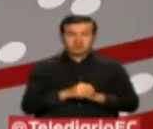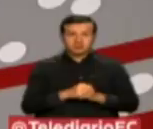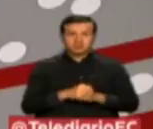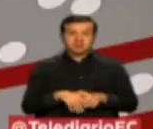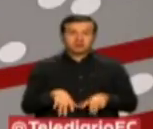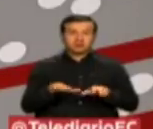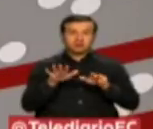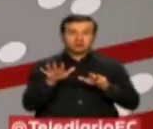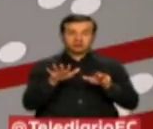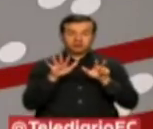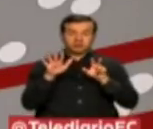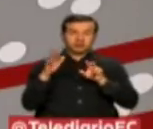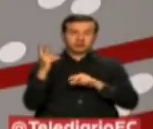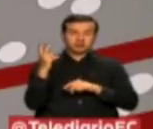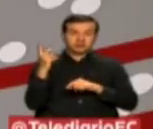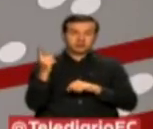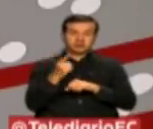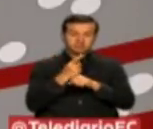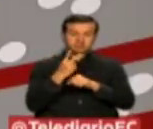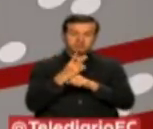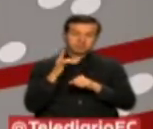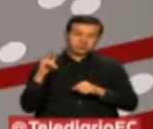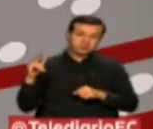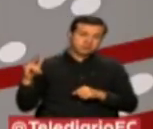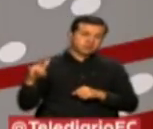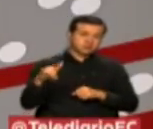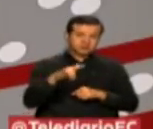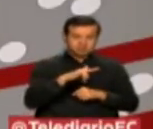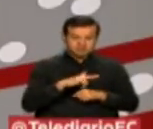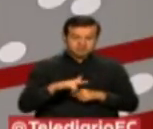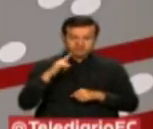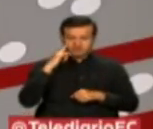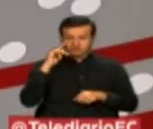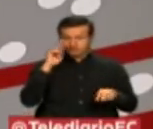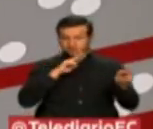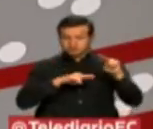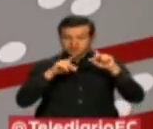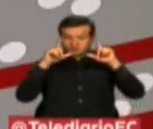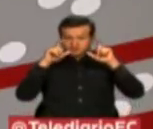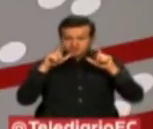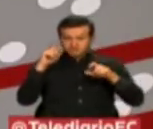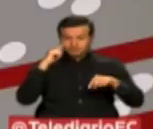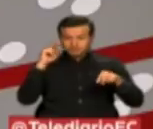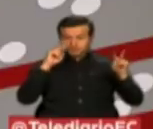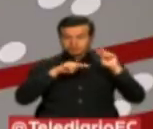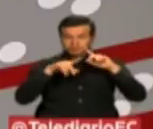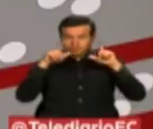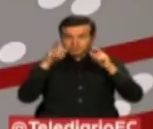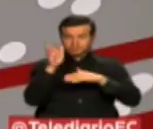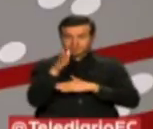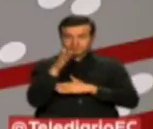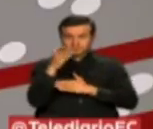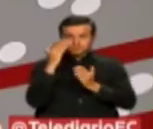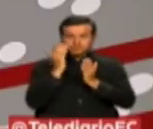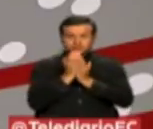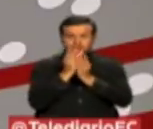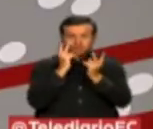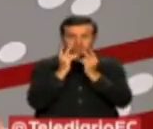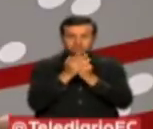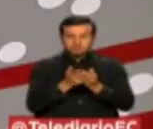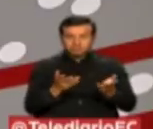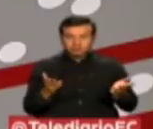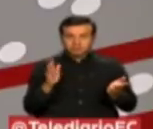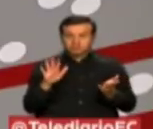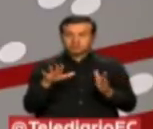12 horas que permiten recoger información y fotografías para la verificación de las banderas de las flotas, pero adicionalmente la ubicación